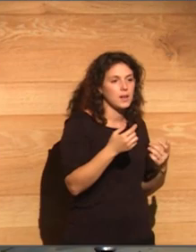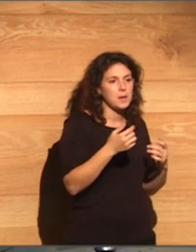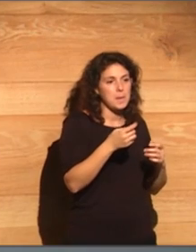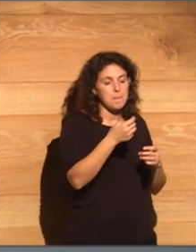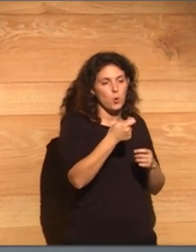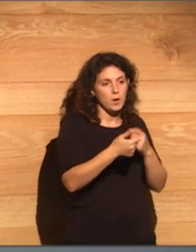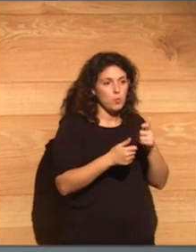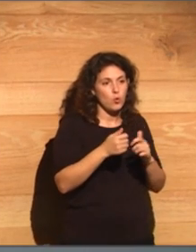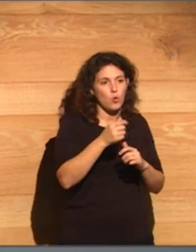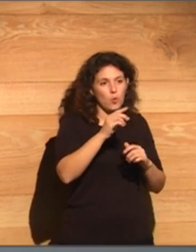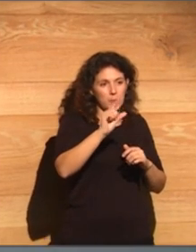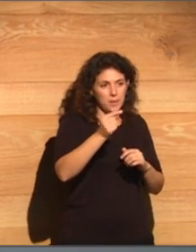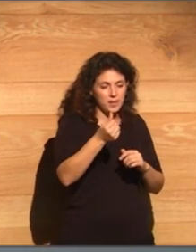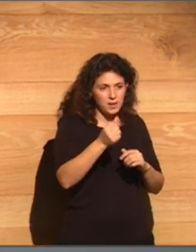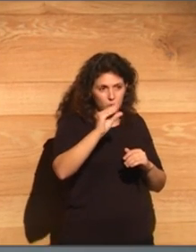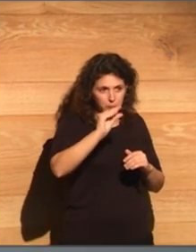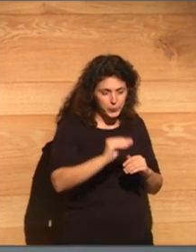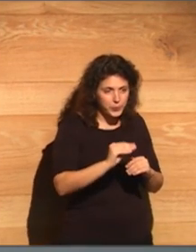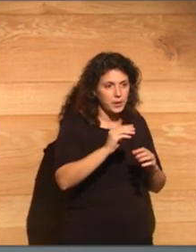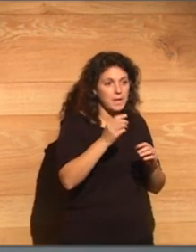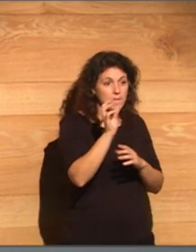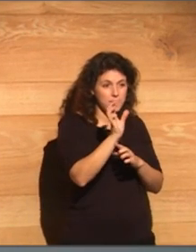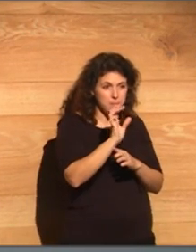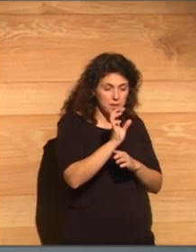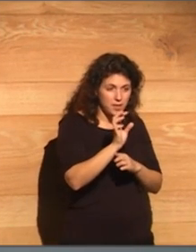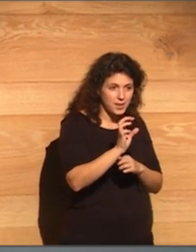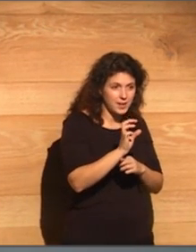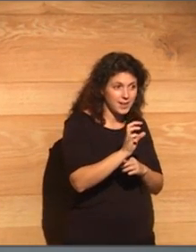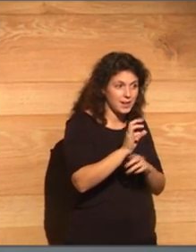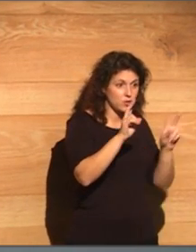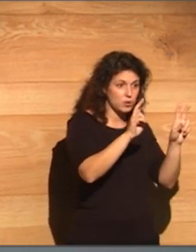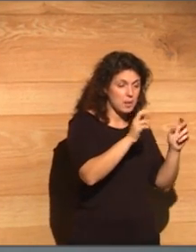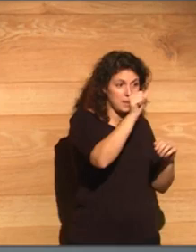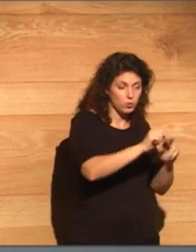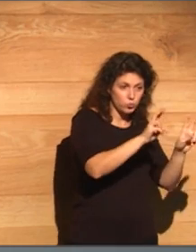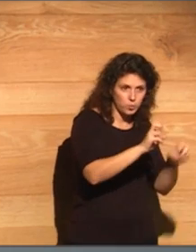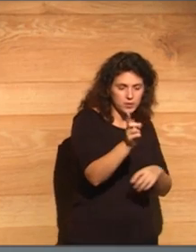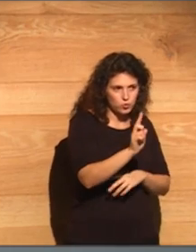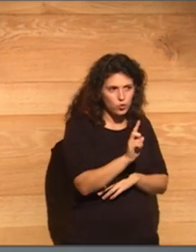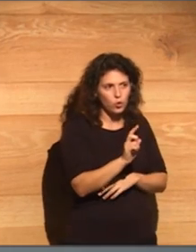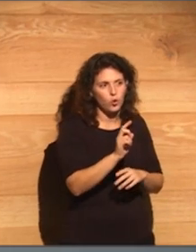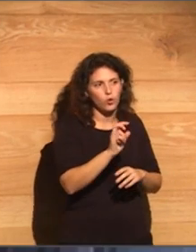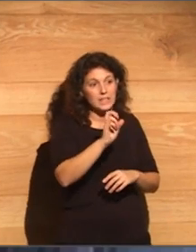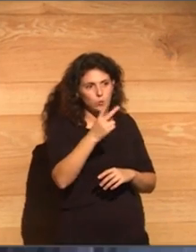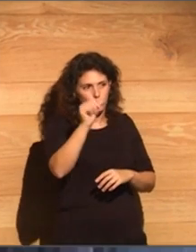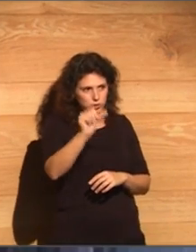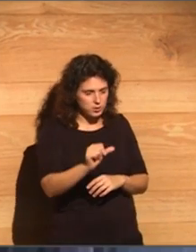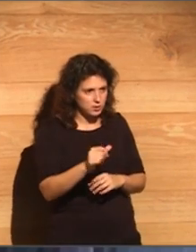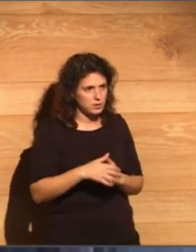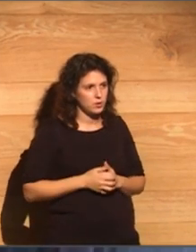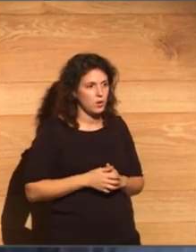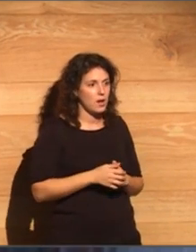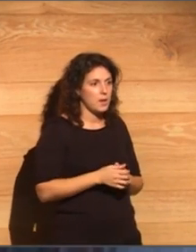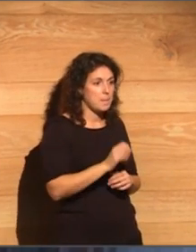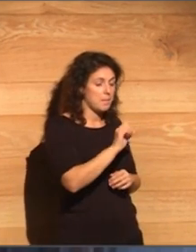las semanas. Ya no era un cine de estreno, sino que era un cine de reestreno. Porque además las copias, hay que recordarlo, había que hacerlas. Quiero decir,